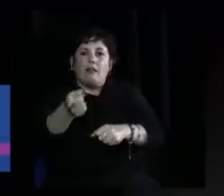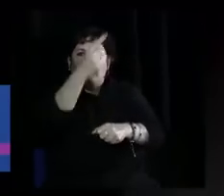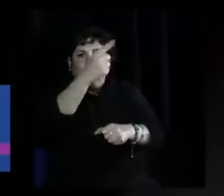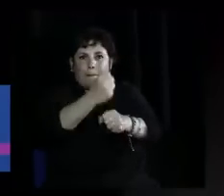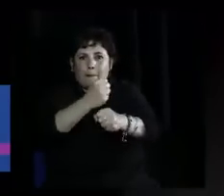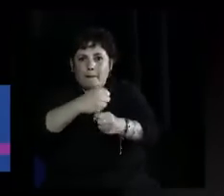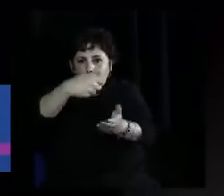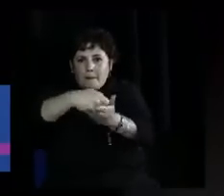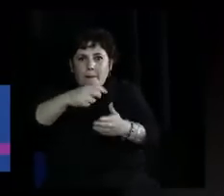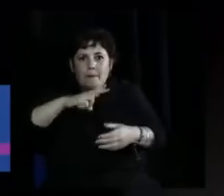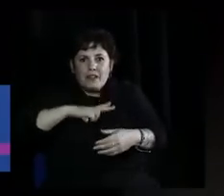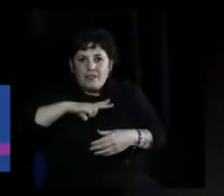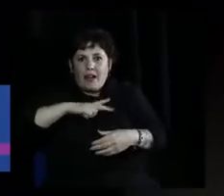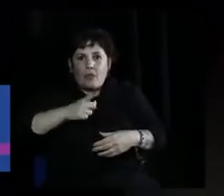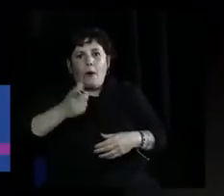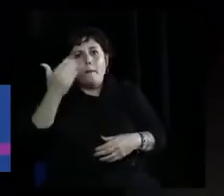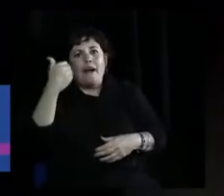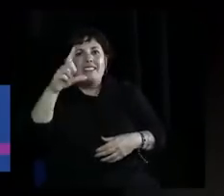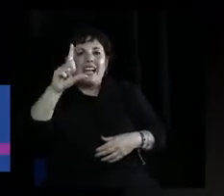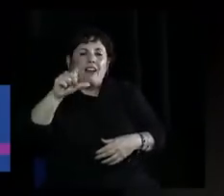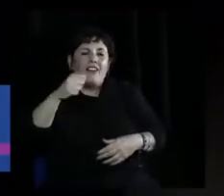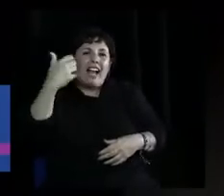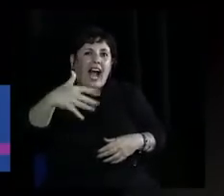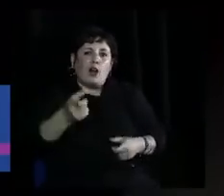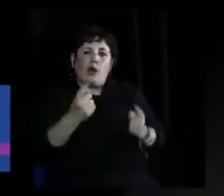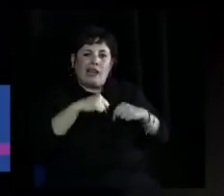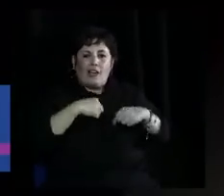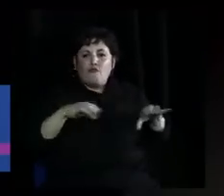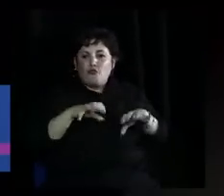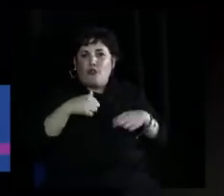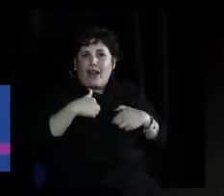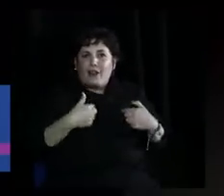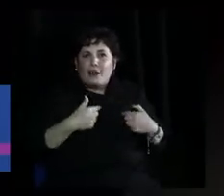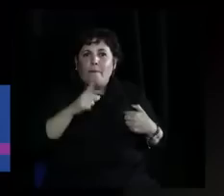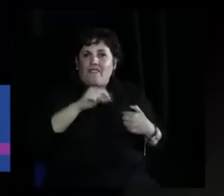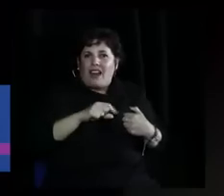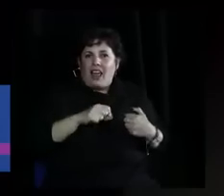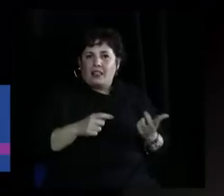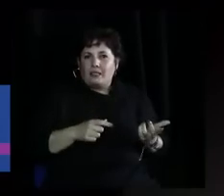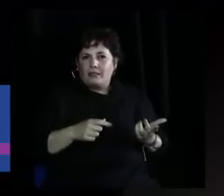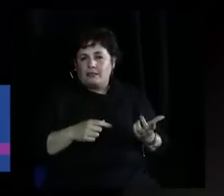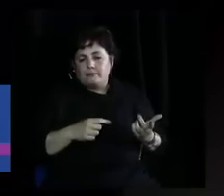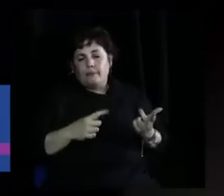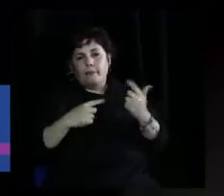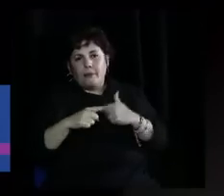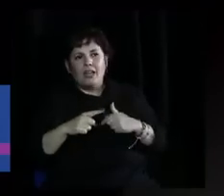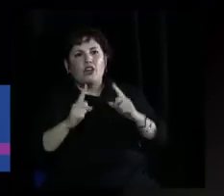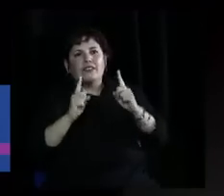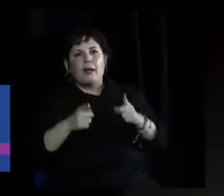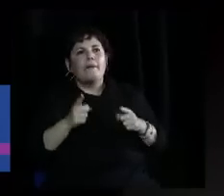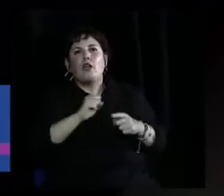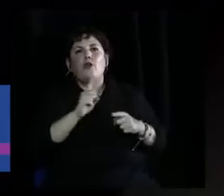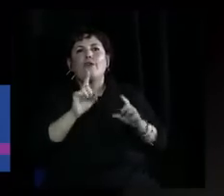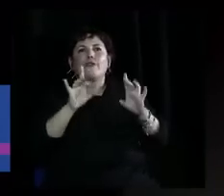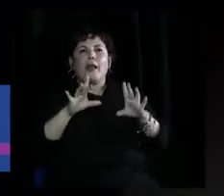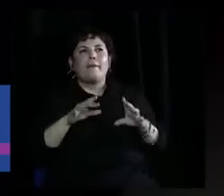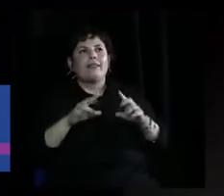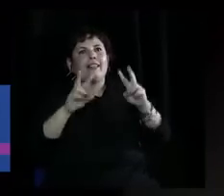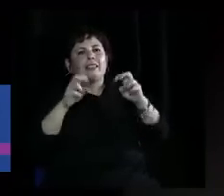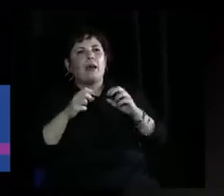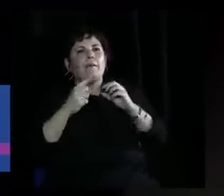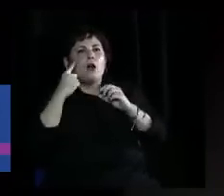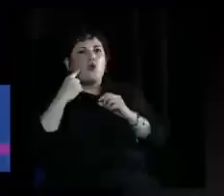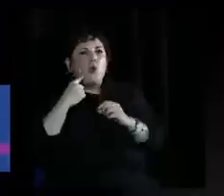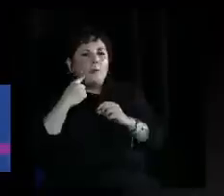empresa privada con empresas tercerizadas que con personal propio. Pero también hay otra pata, no es solamente una cuestión de número.